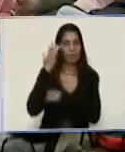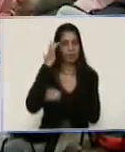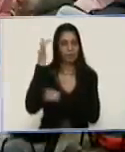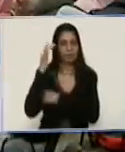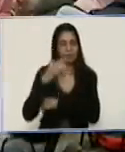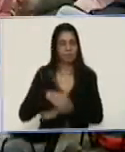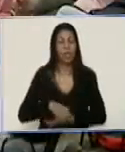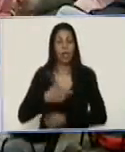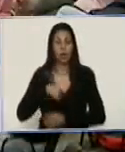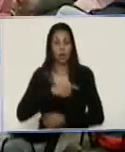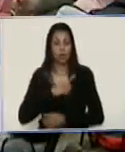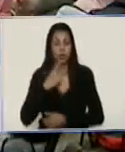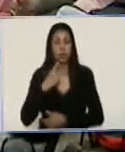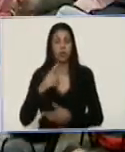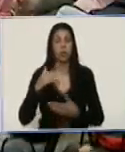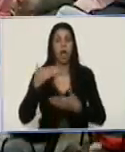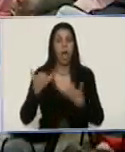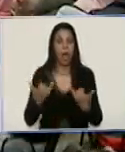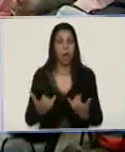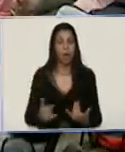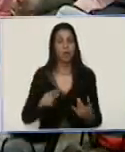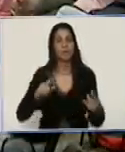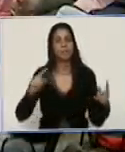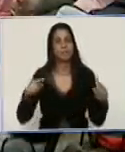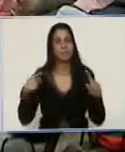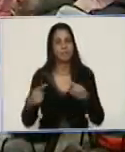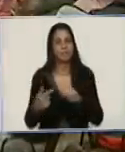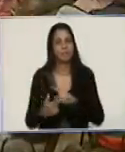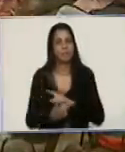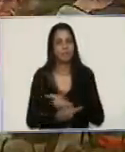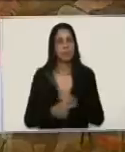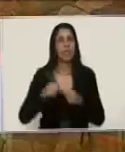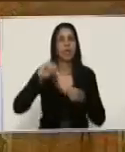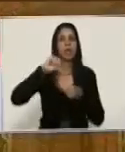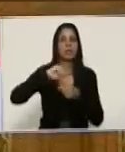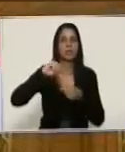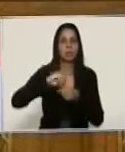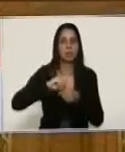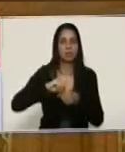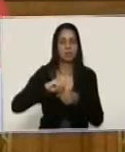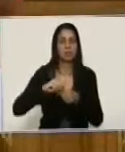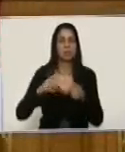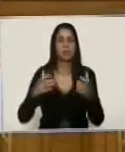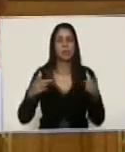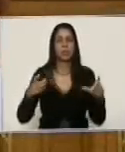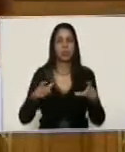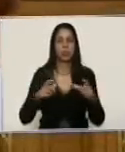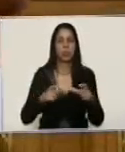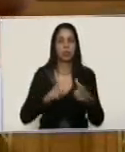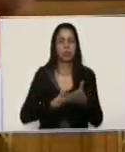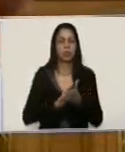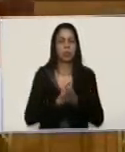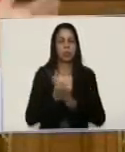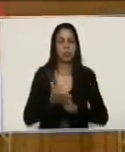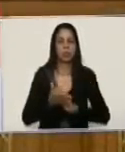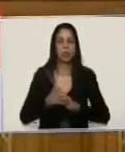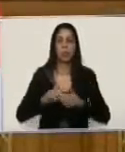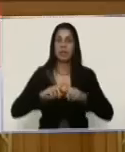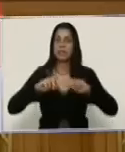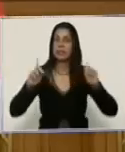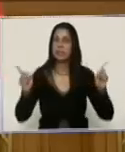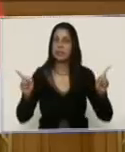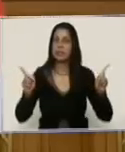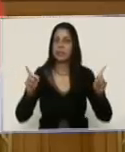Entonces, estamos en una transición por agotamiento de la fuente de mayor calidad. Todo lo contrario de lo que dice la